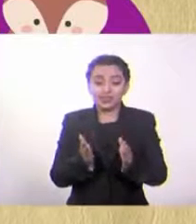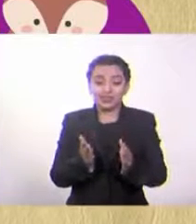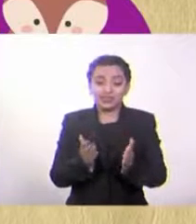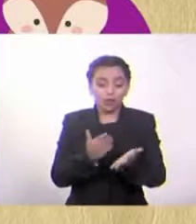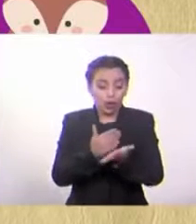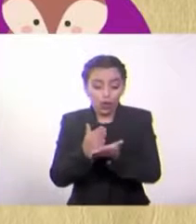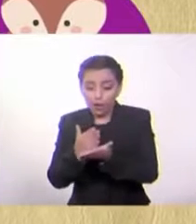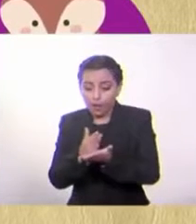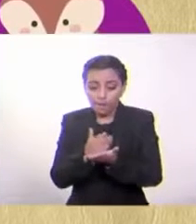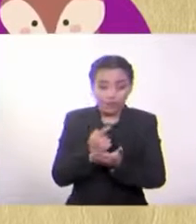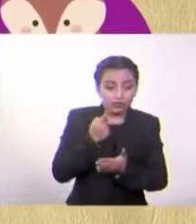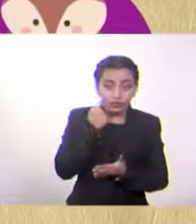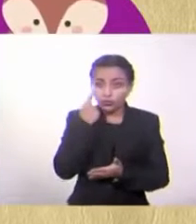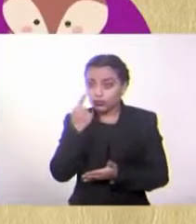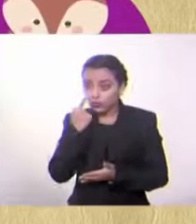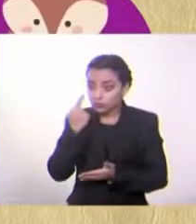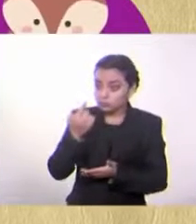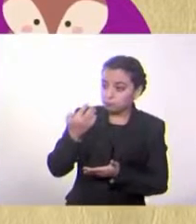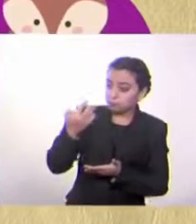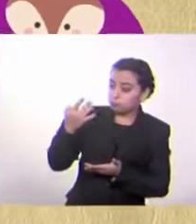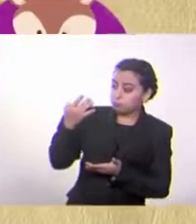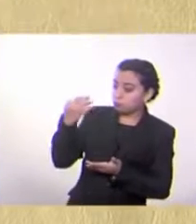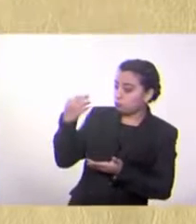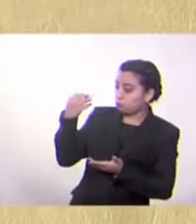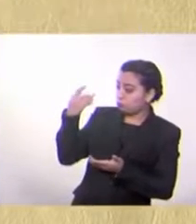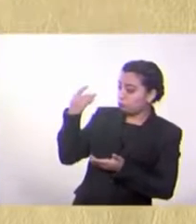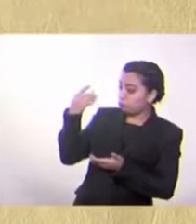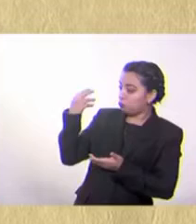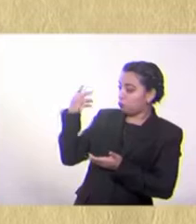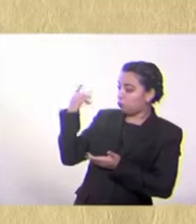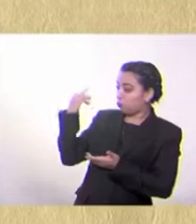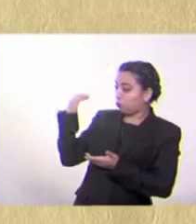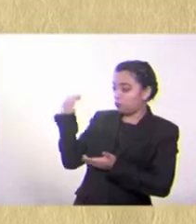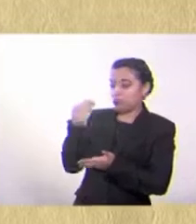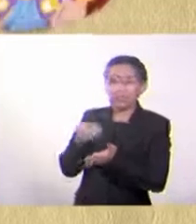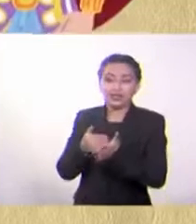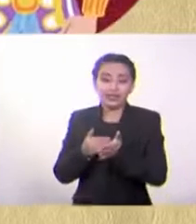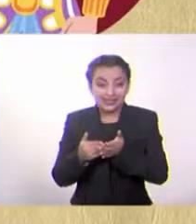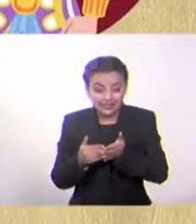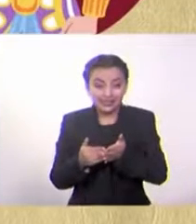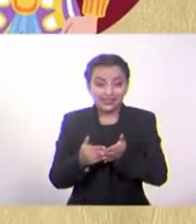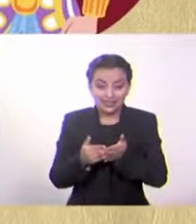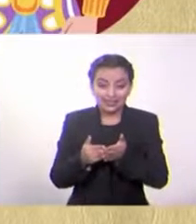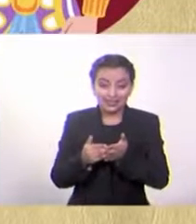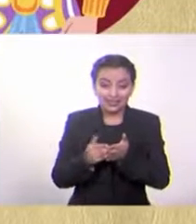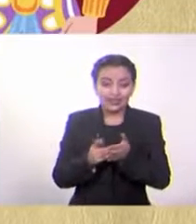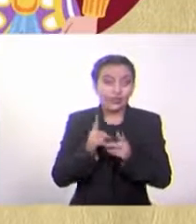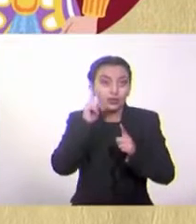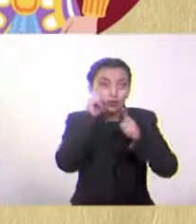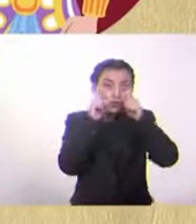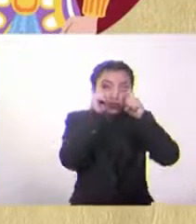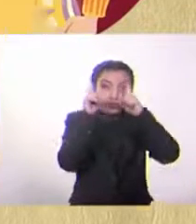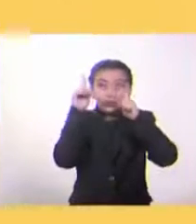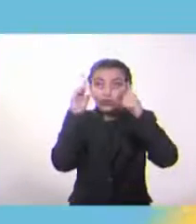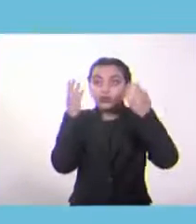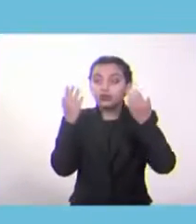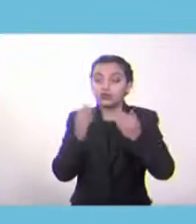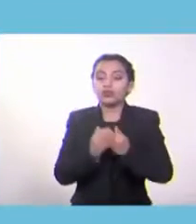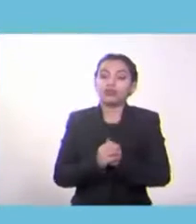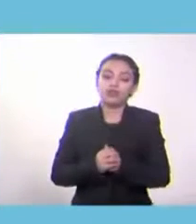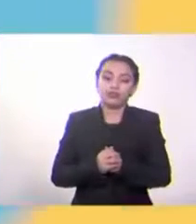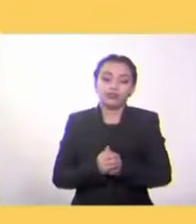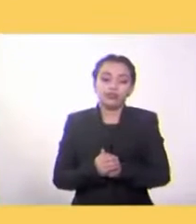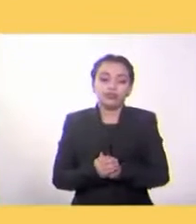cosas. Por ello, los personajes que aparecen en estos son en su mayoría dioses y semidioses.